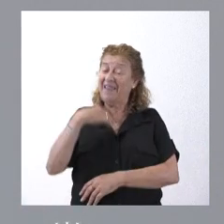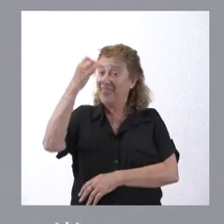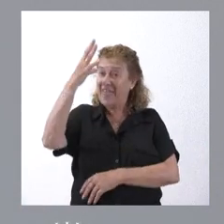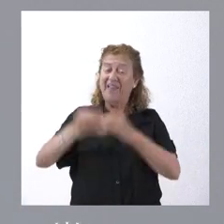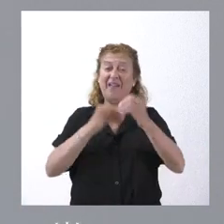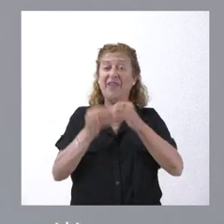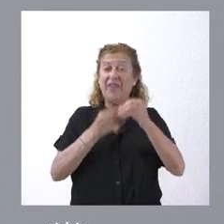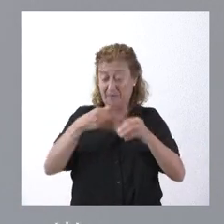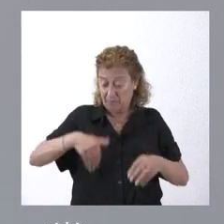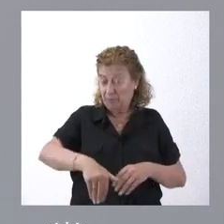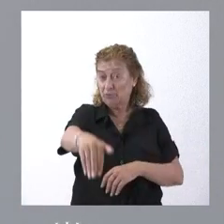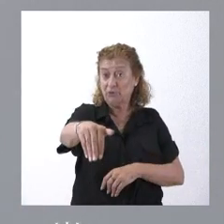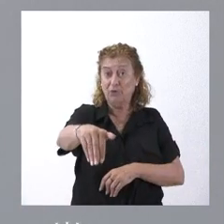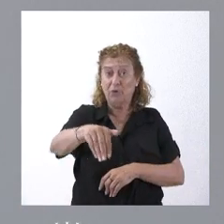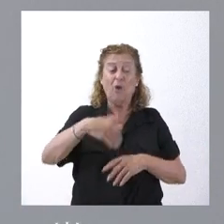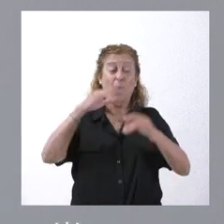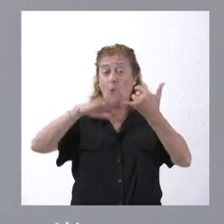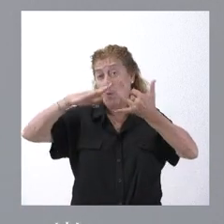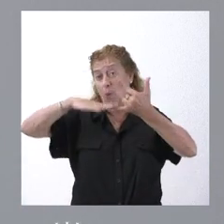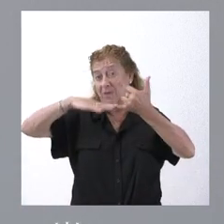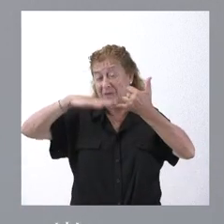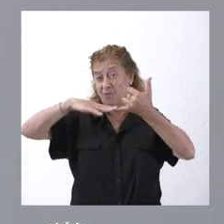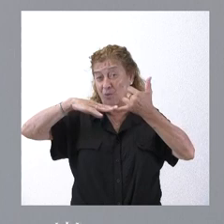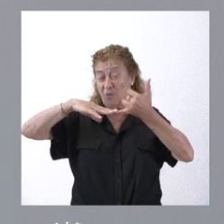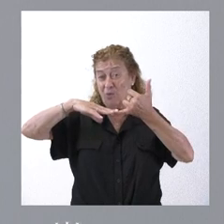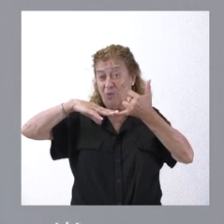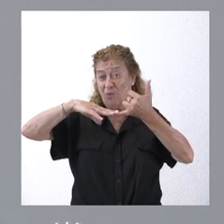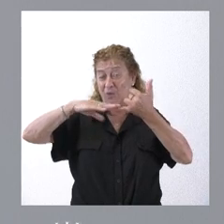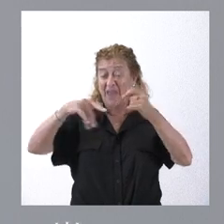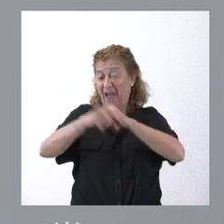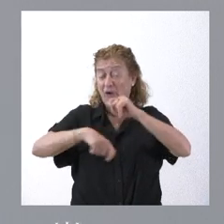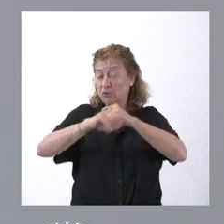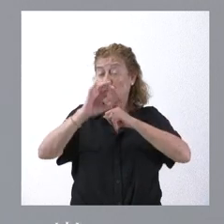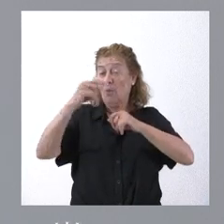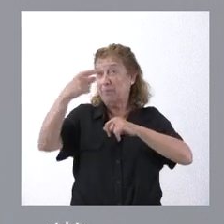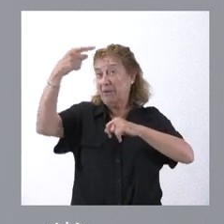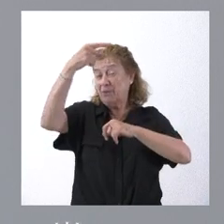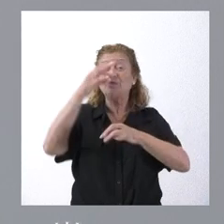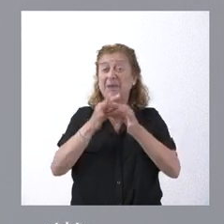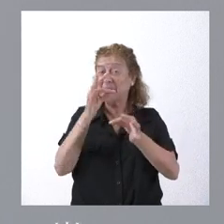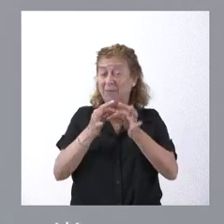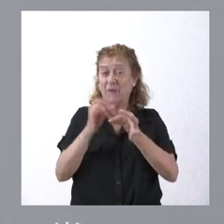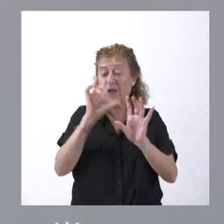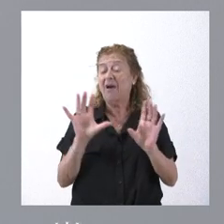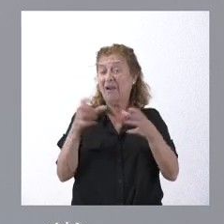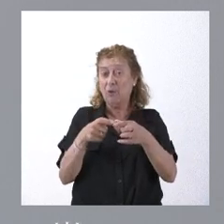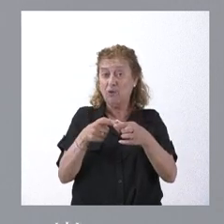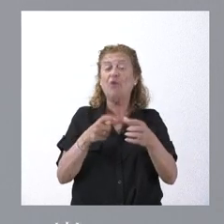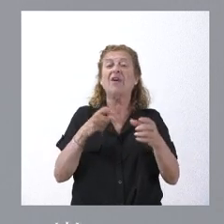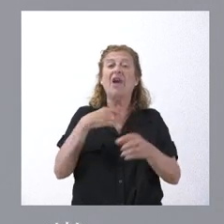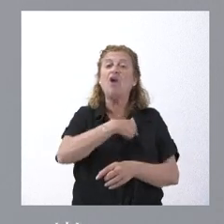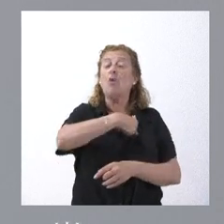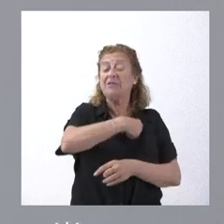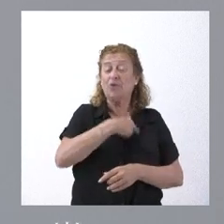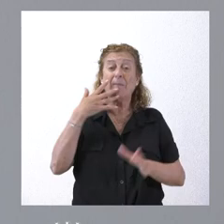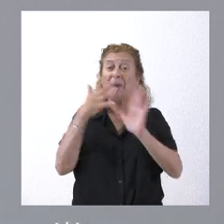celebrar próximamente, finales de agosto, primeros de septiembre, una reunión de la Comisión Permanente